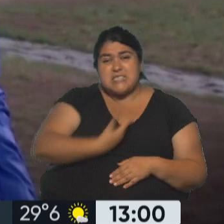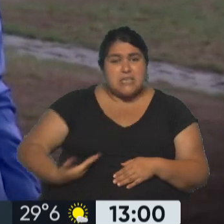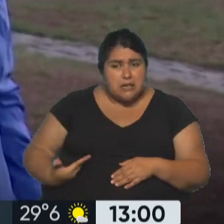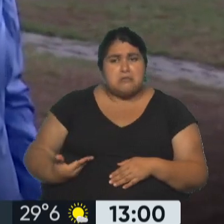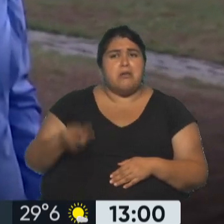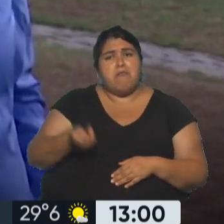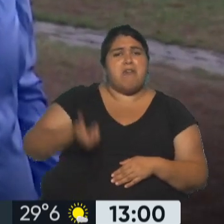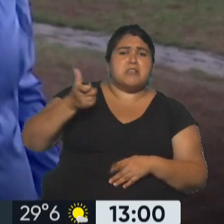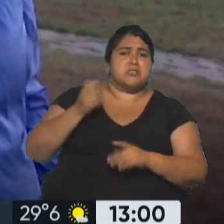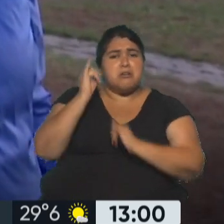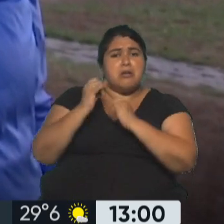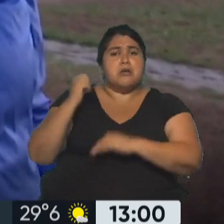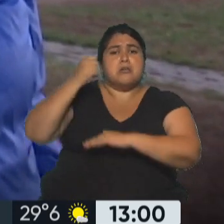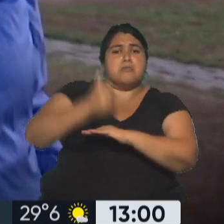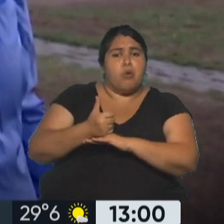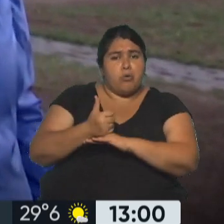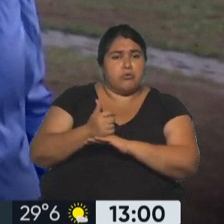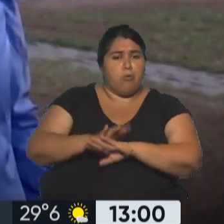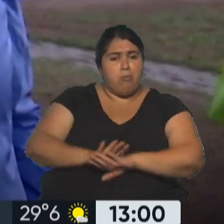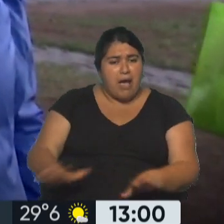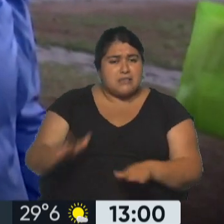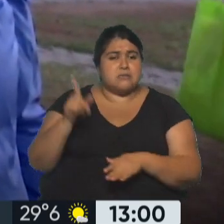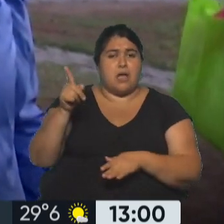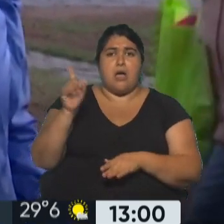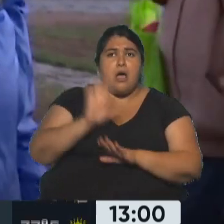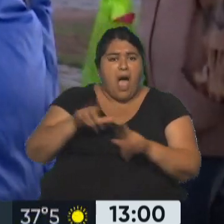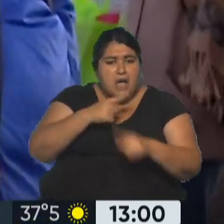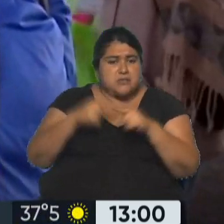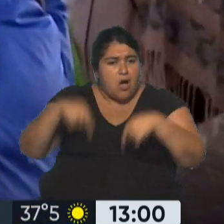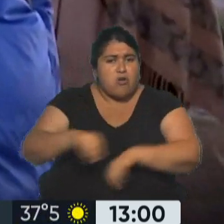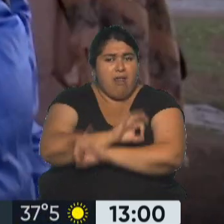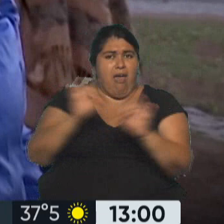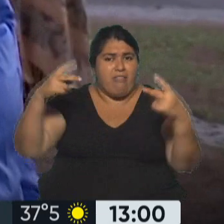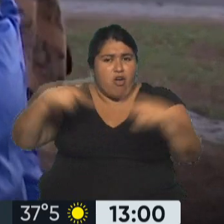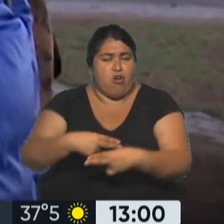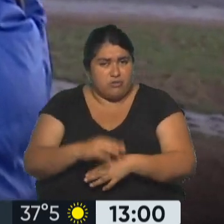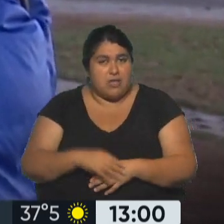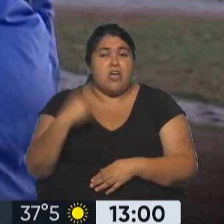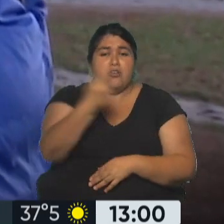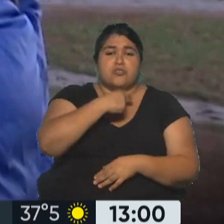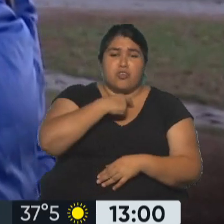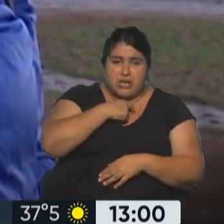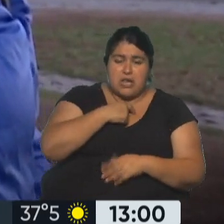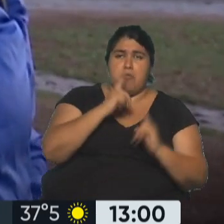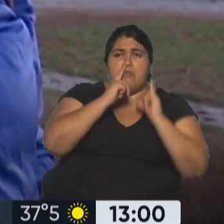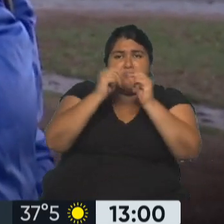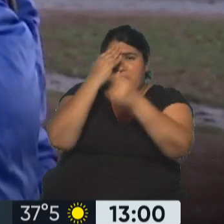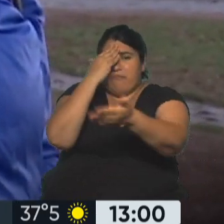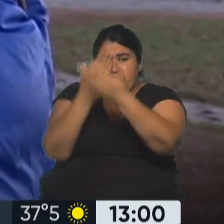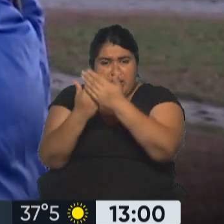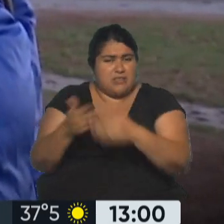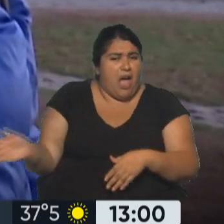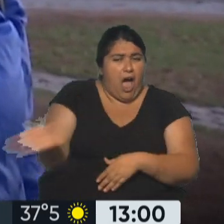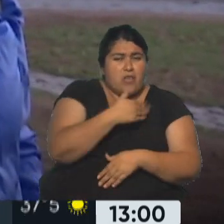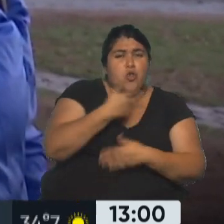facultad para parar el TPP-11. Y no lo ha hecho. Y por eso estamos acá porque queremos increpar a todos